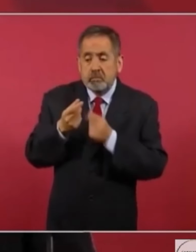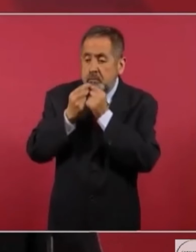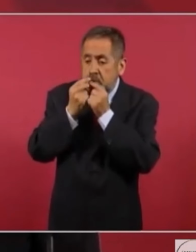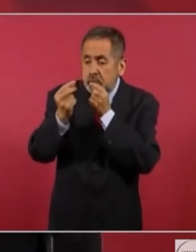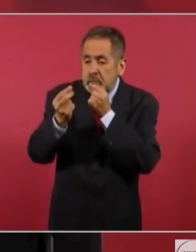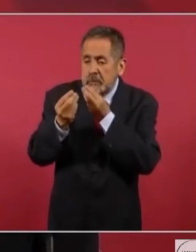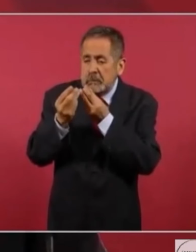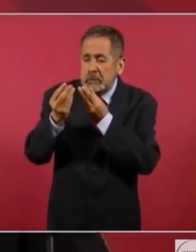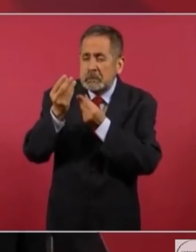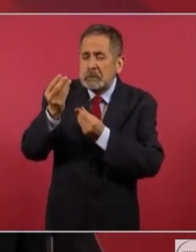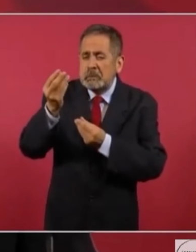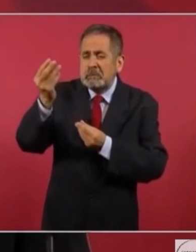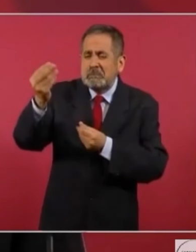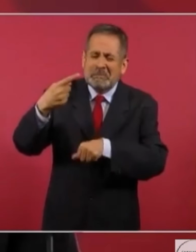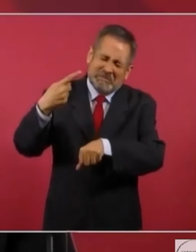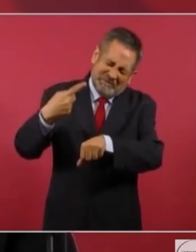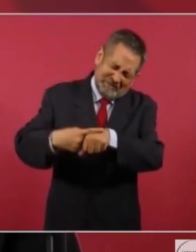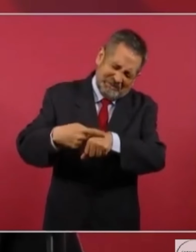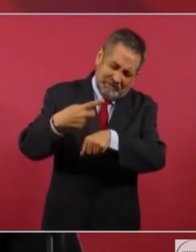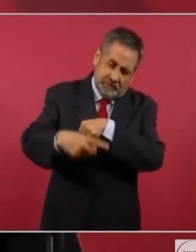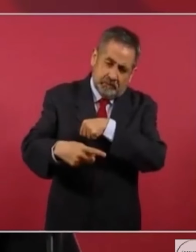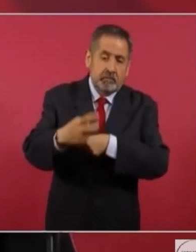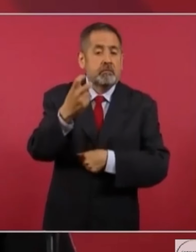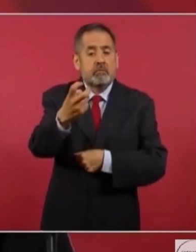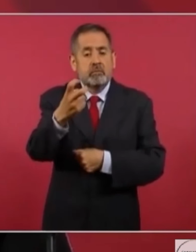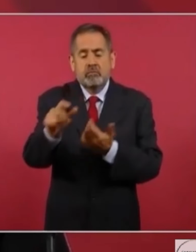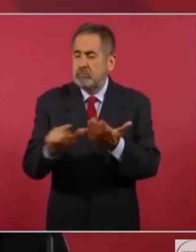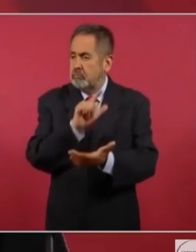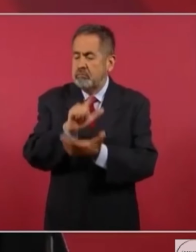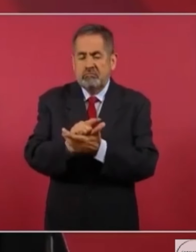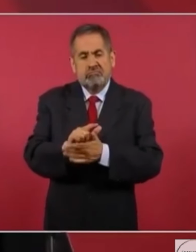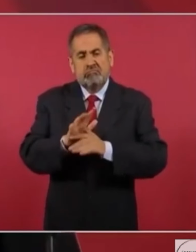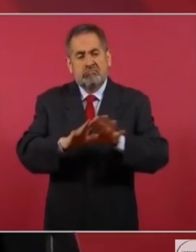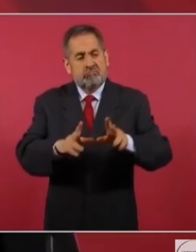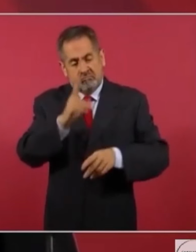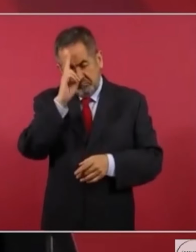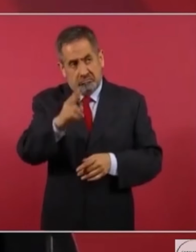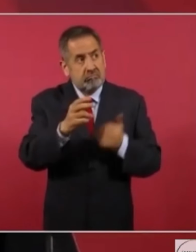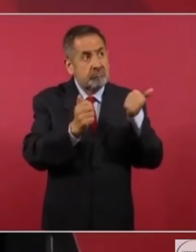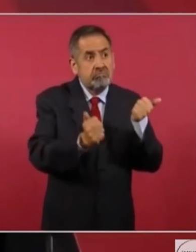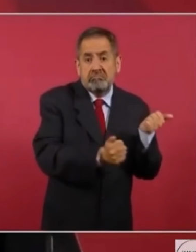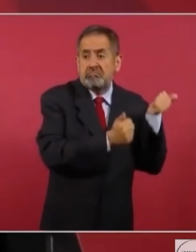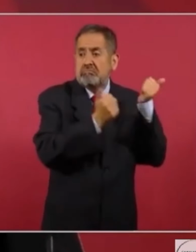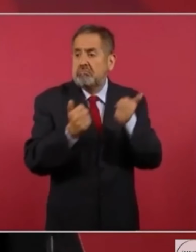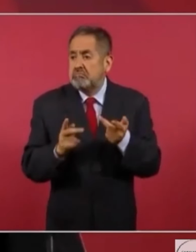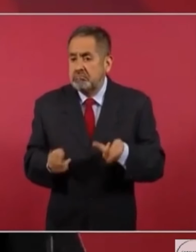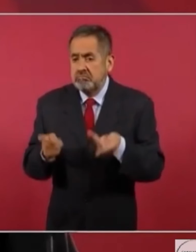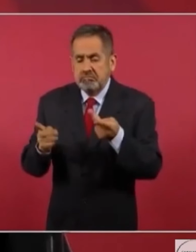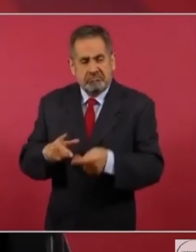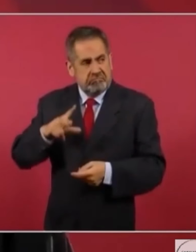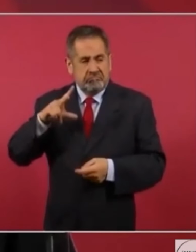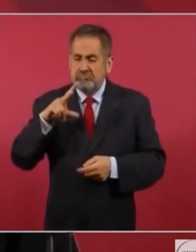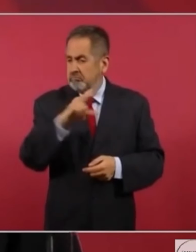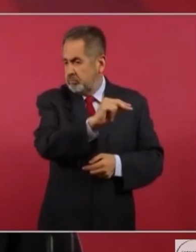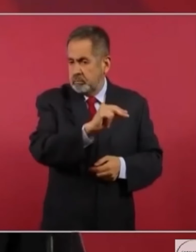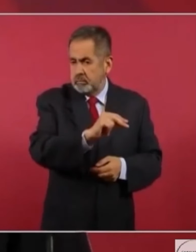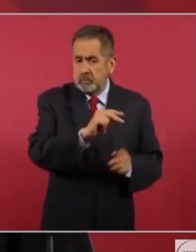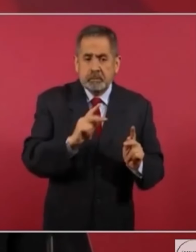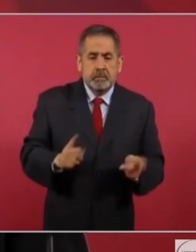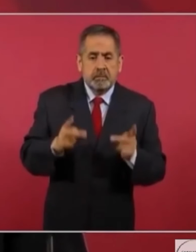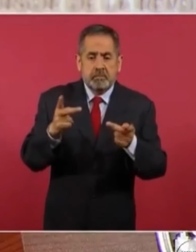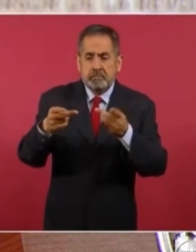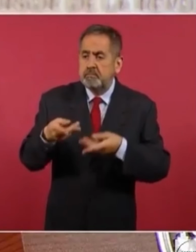y por eso tomamos la decisión de no permitir la introducción de vapeadores y no permitir